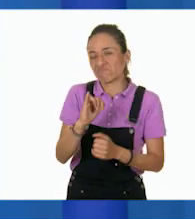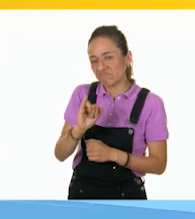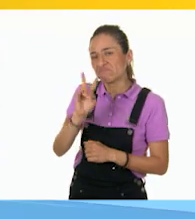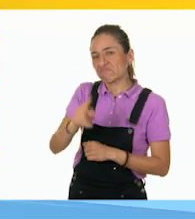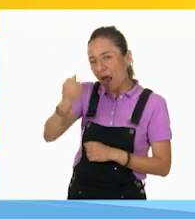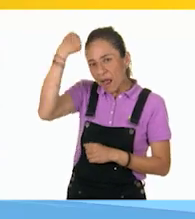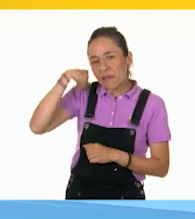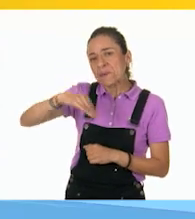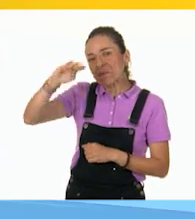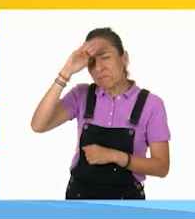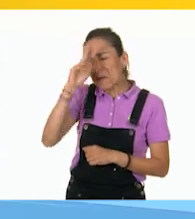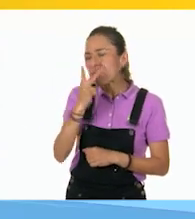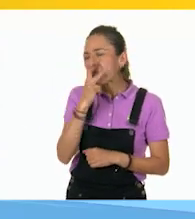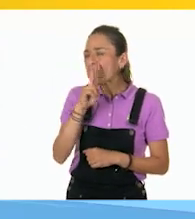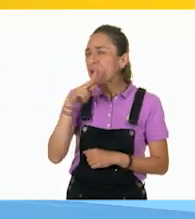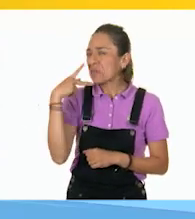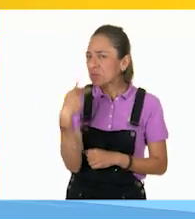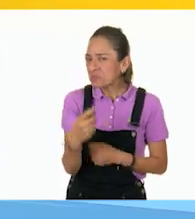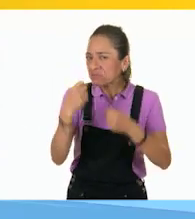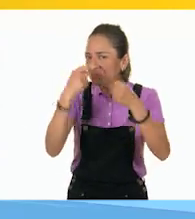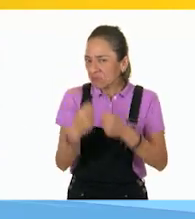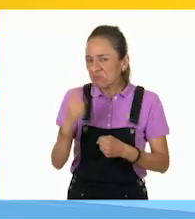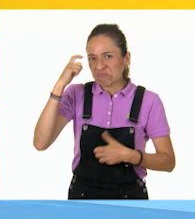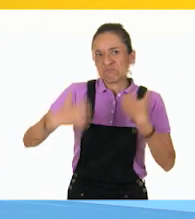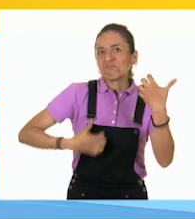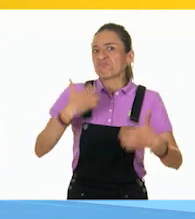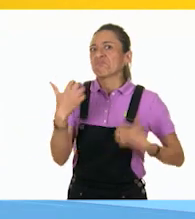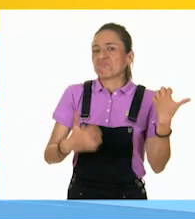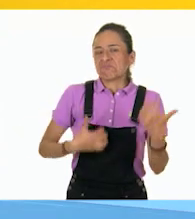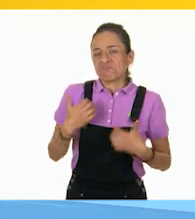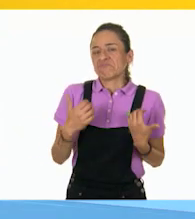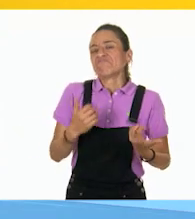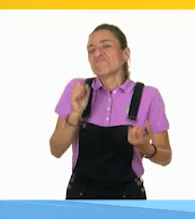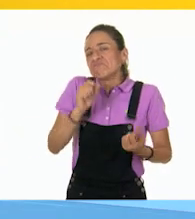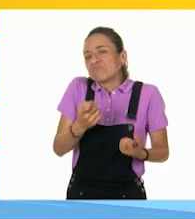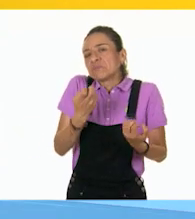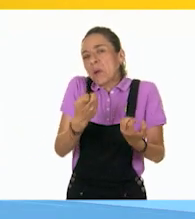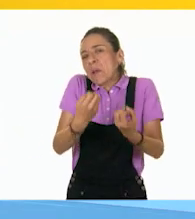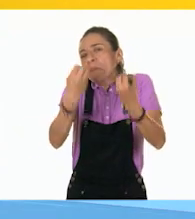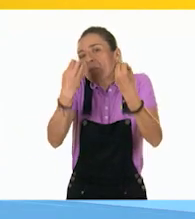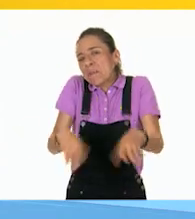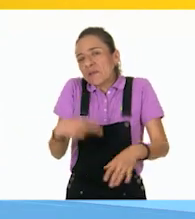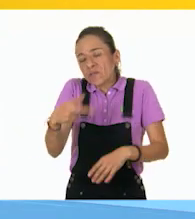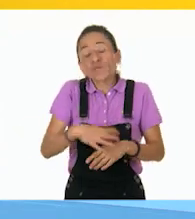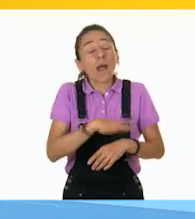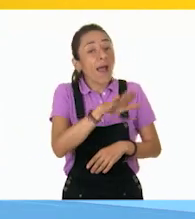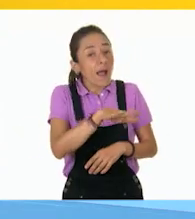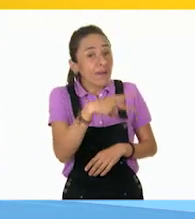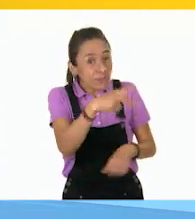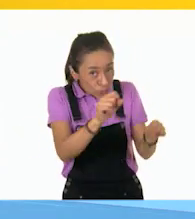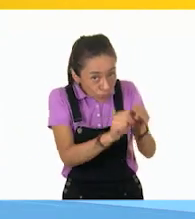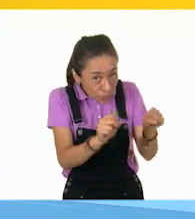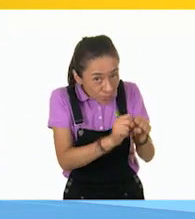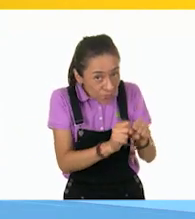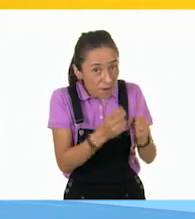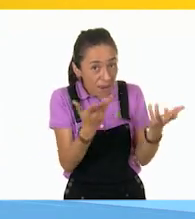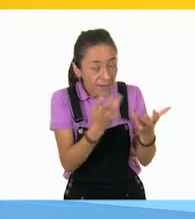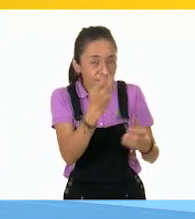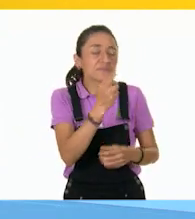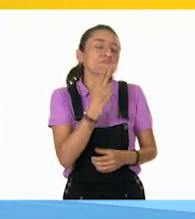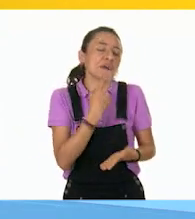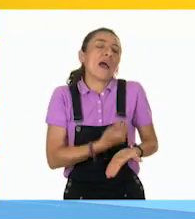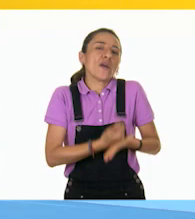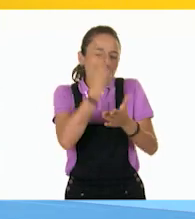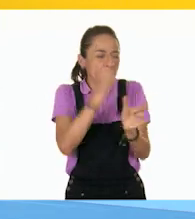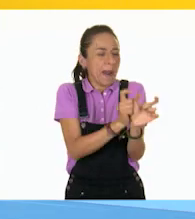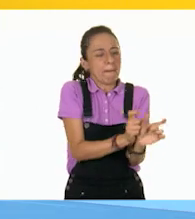perdido. Fíjate que eso que hizo tu sobrino nos ayuda muy bien a ejemplificar esta sucesión. ¿Me ayudas a representar